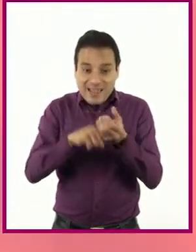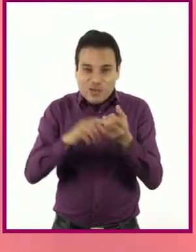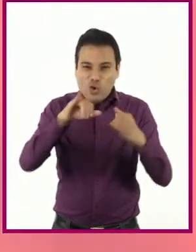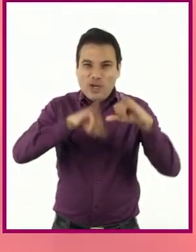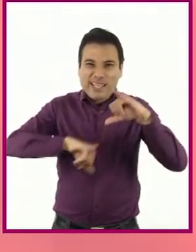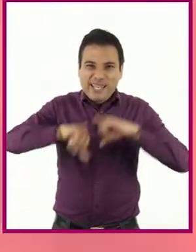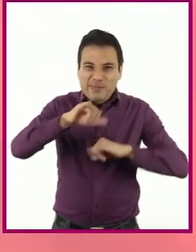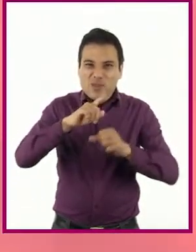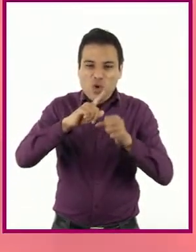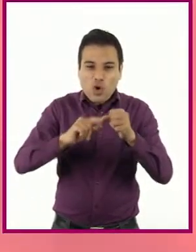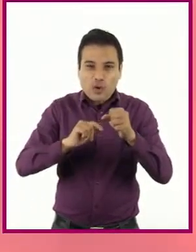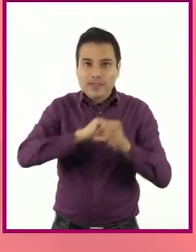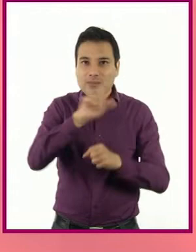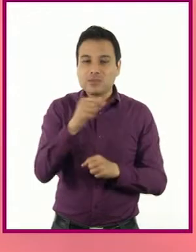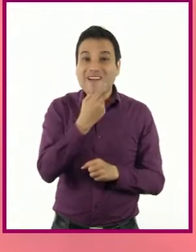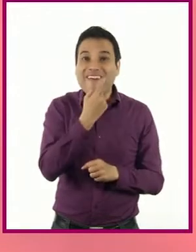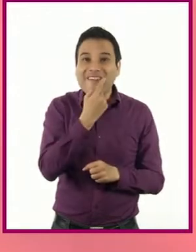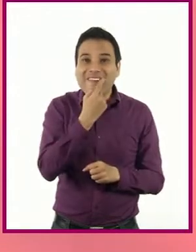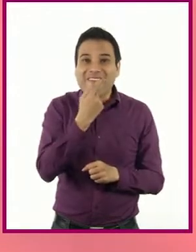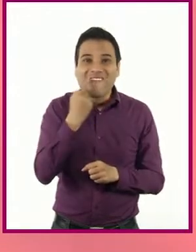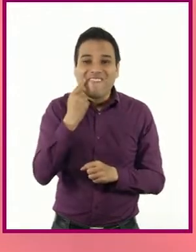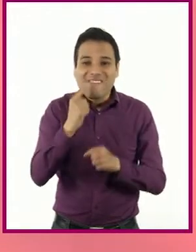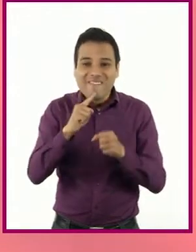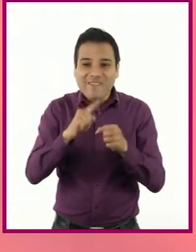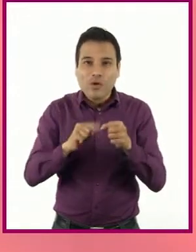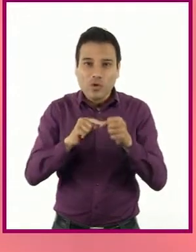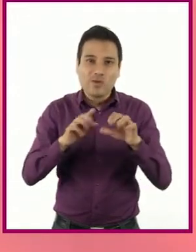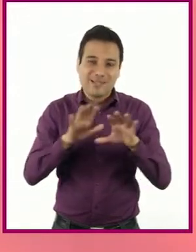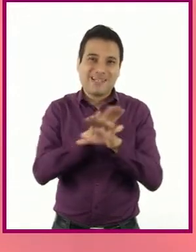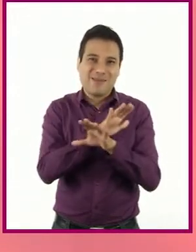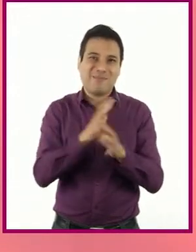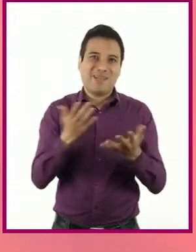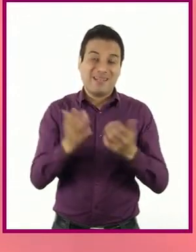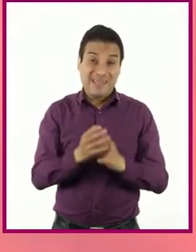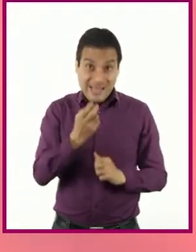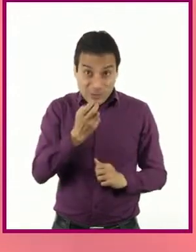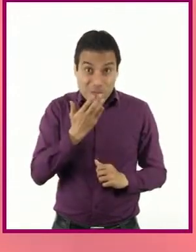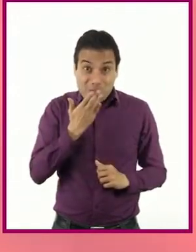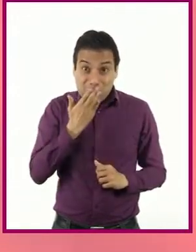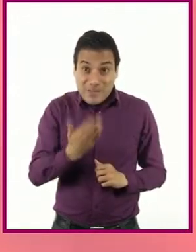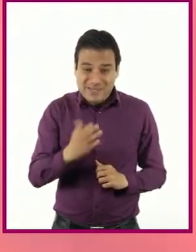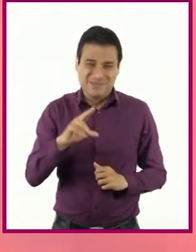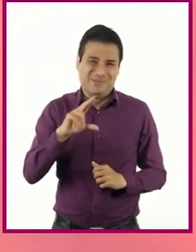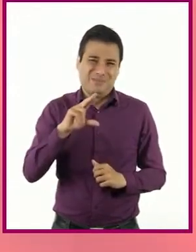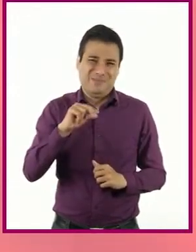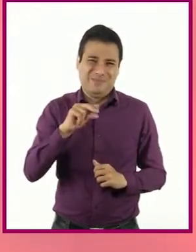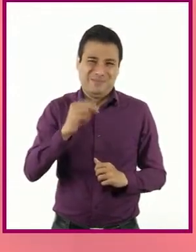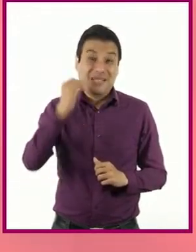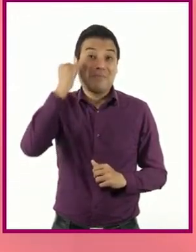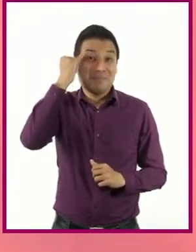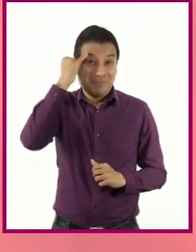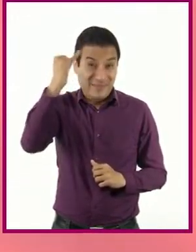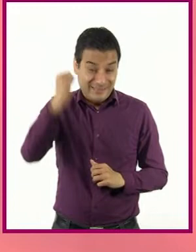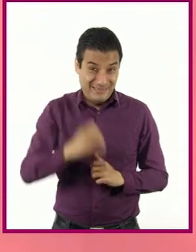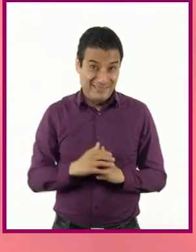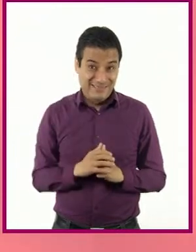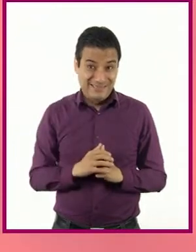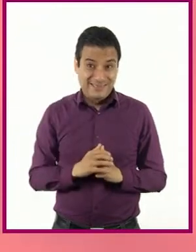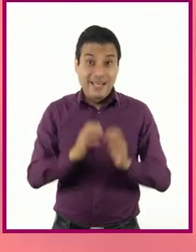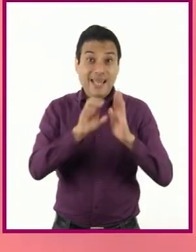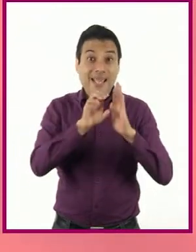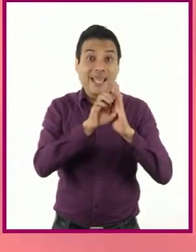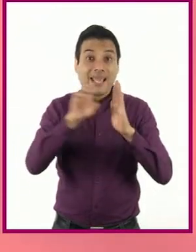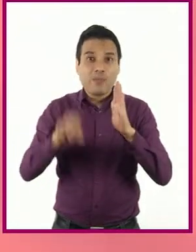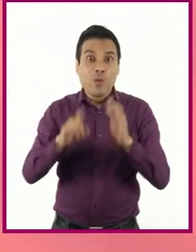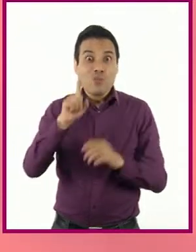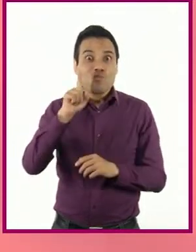manera permanente nuestra dentadura. Y eso no es nada padre. Imagínese. ¿Cómo le voy a sonreír a la